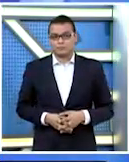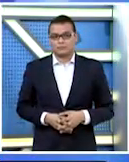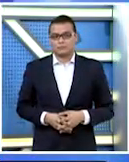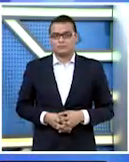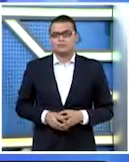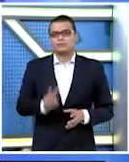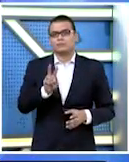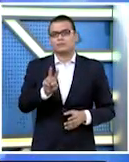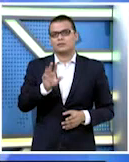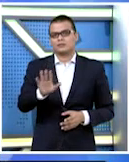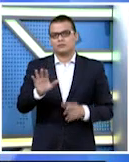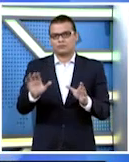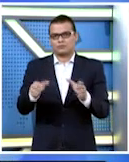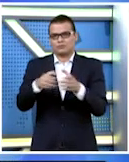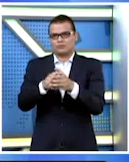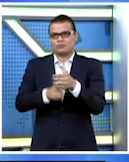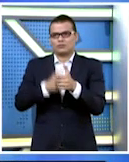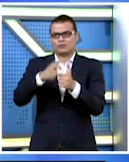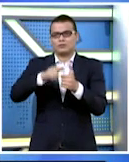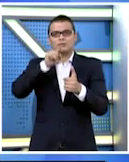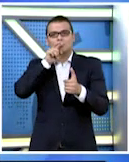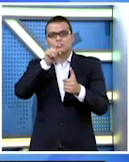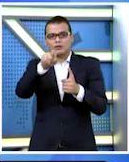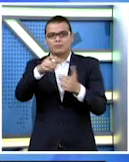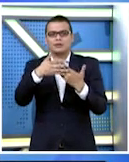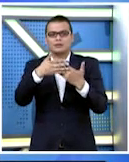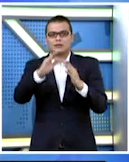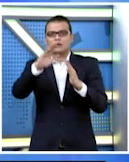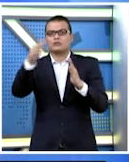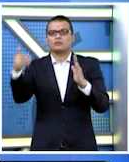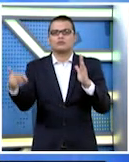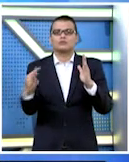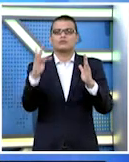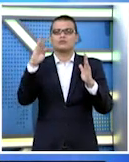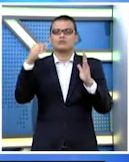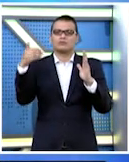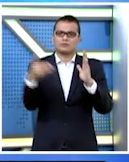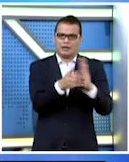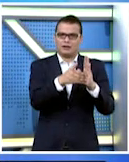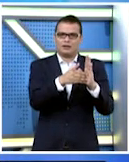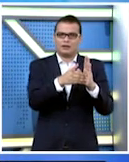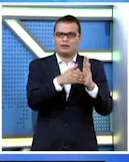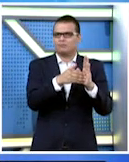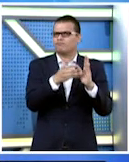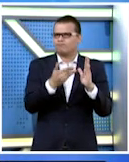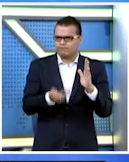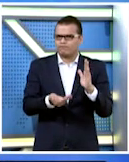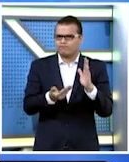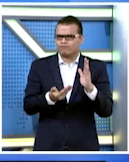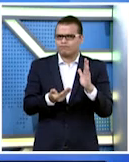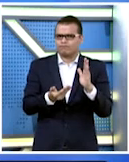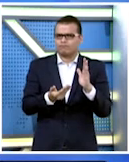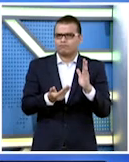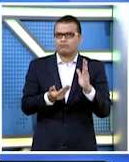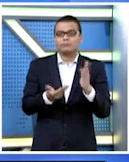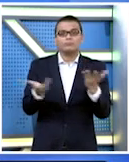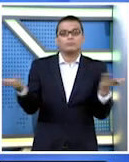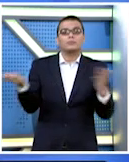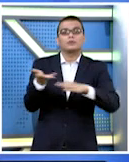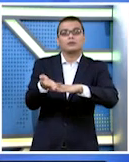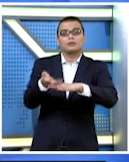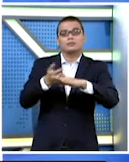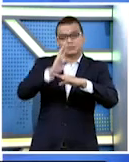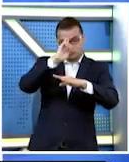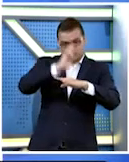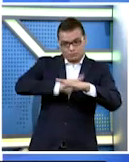25 jugadores del atlético bucaramanga interpusieron esta acción de tutela ante el juzgado décimo de la capital santandereana exigiendo se